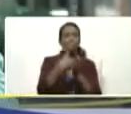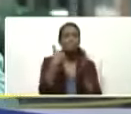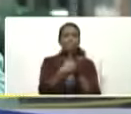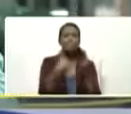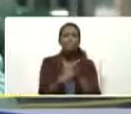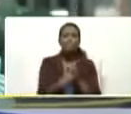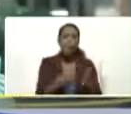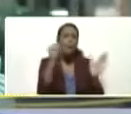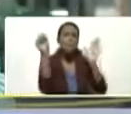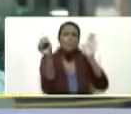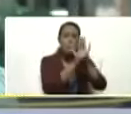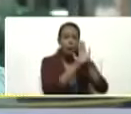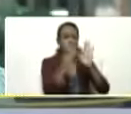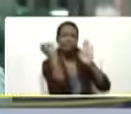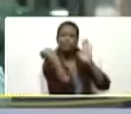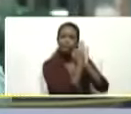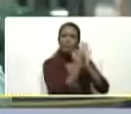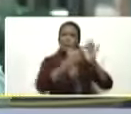productos de máxima calidad,